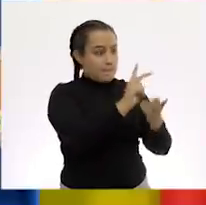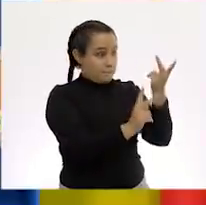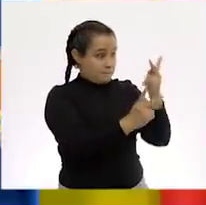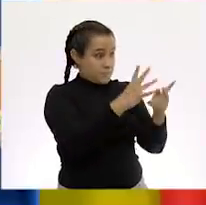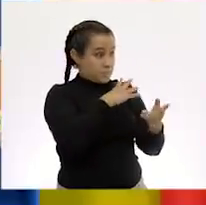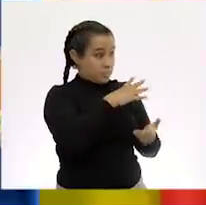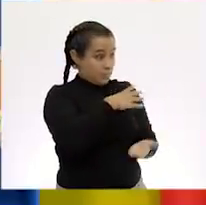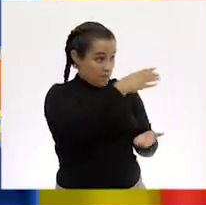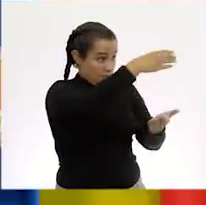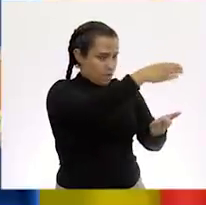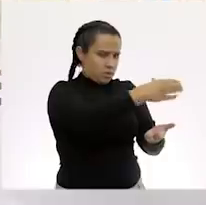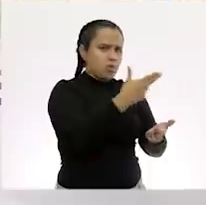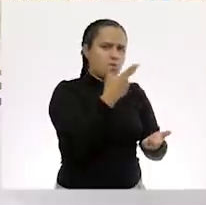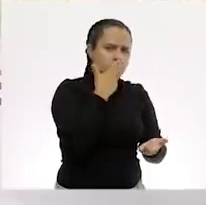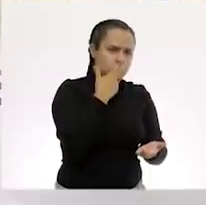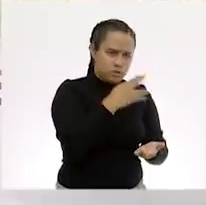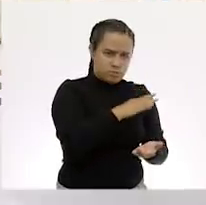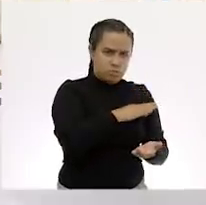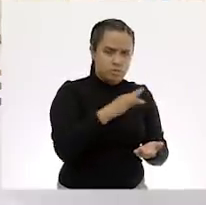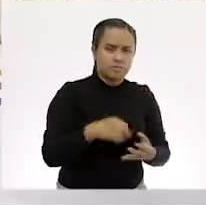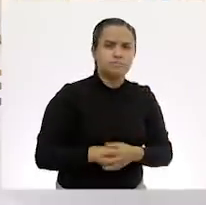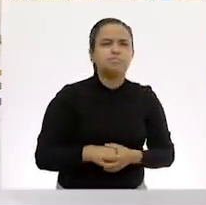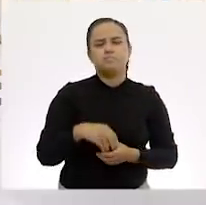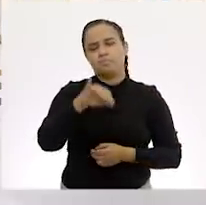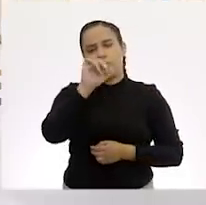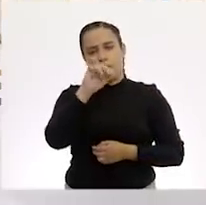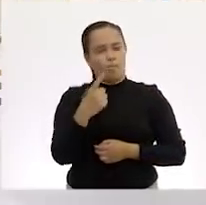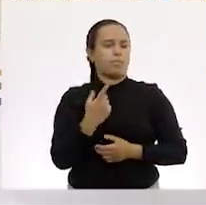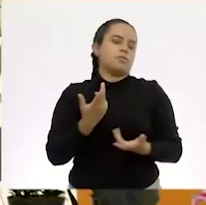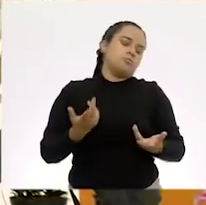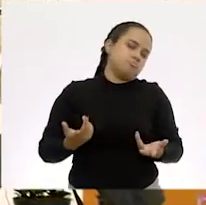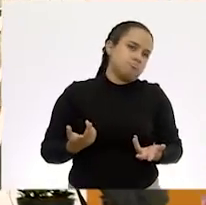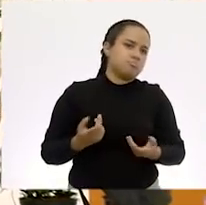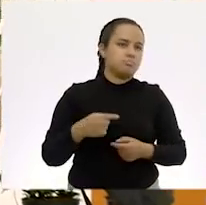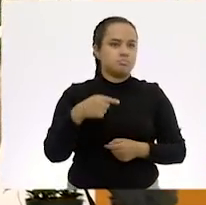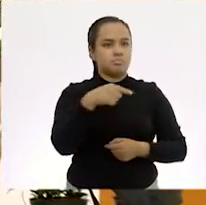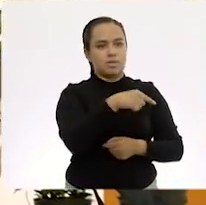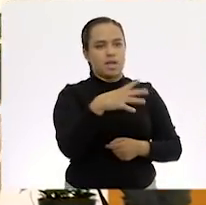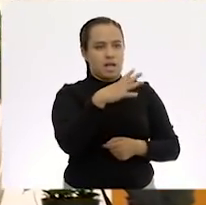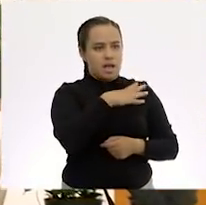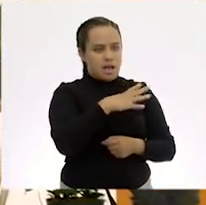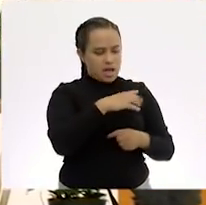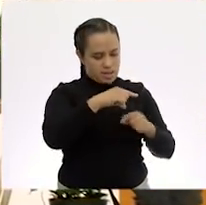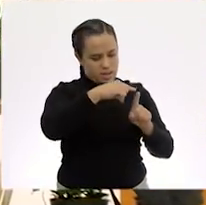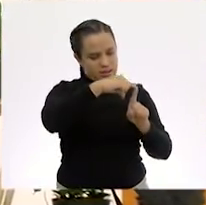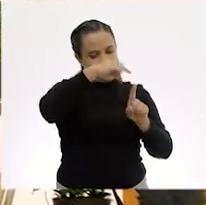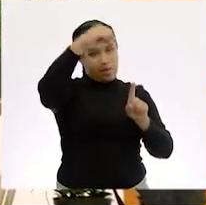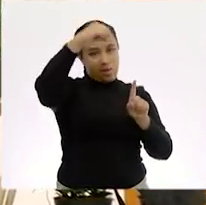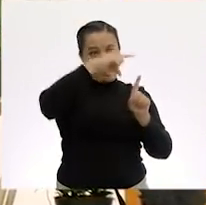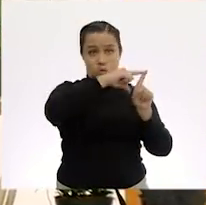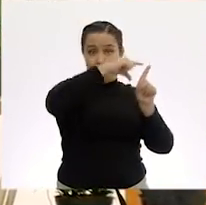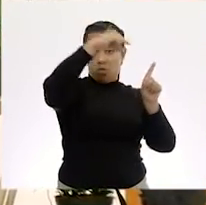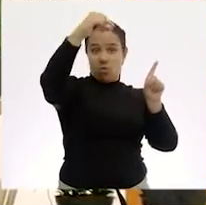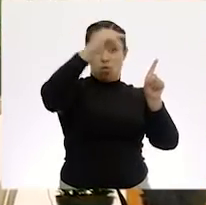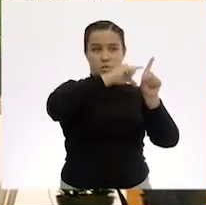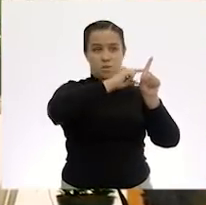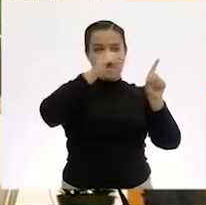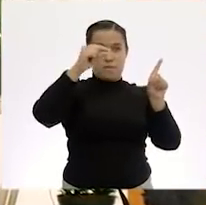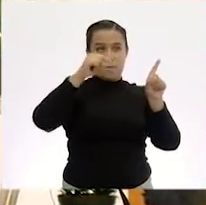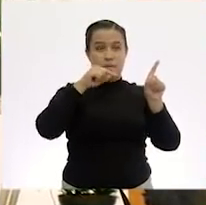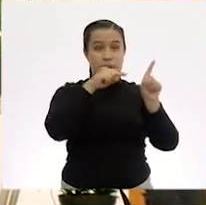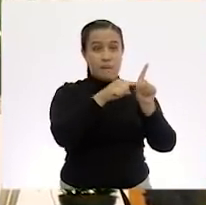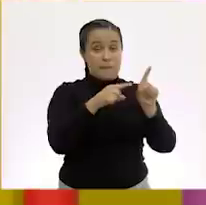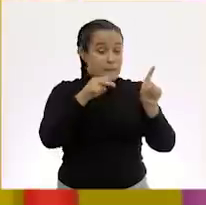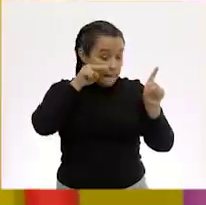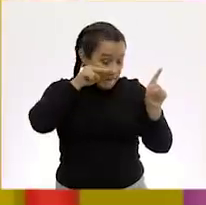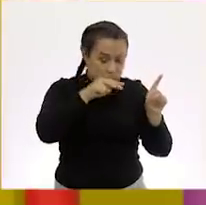que tenemos aquí? Pues sí, mira, aquí están las hojitas. La verdad es que no se pueden